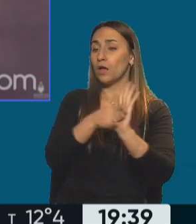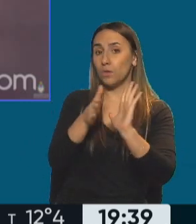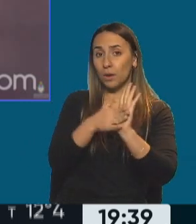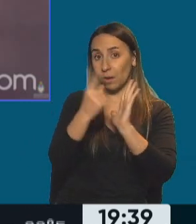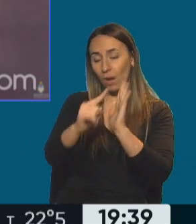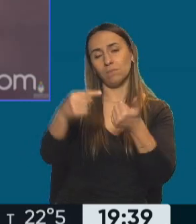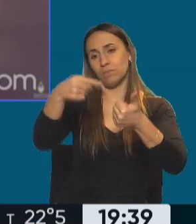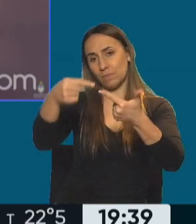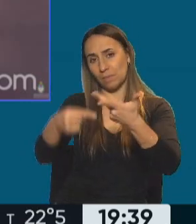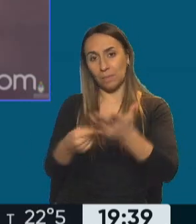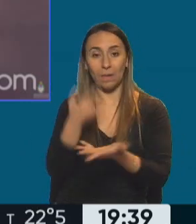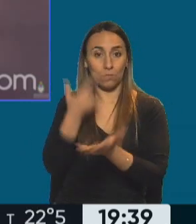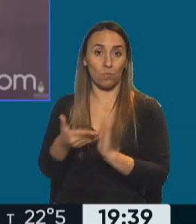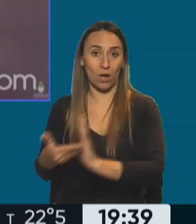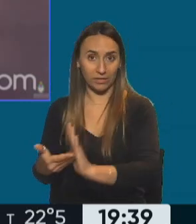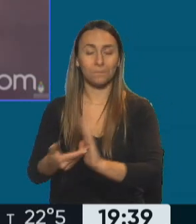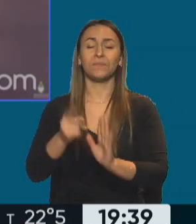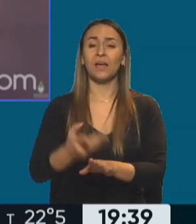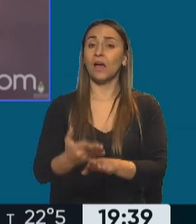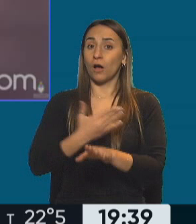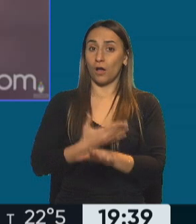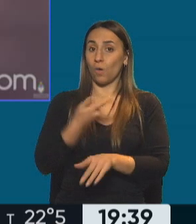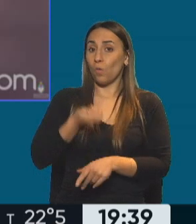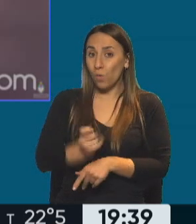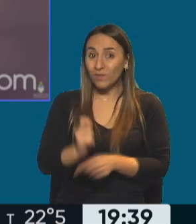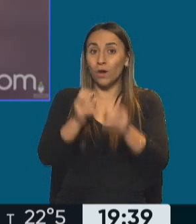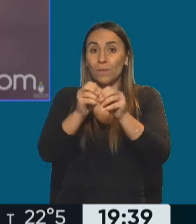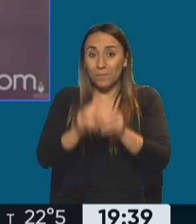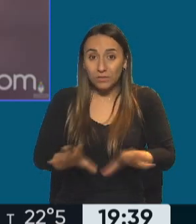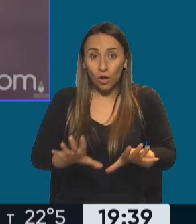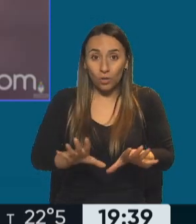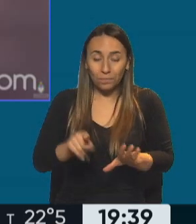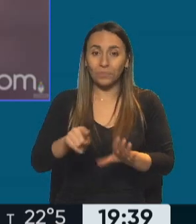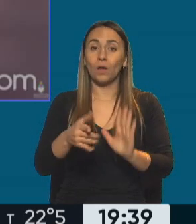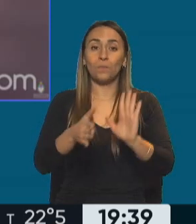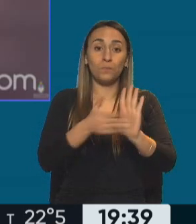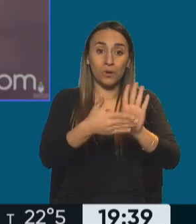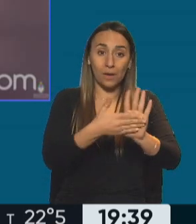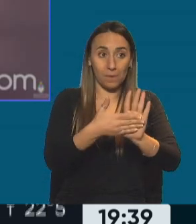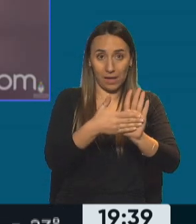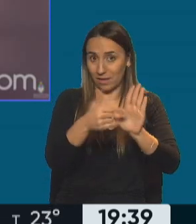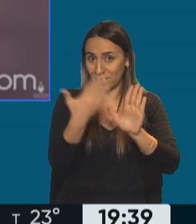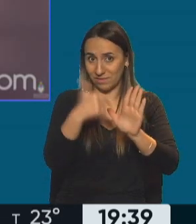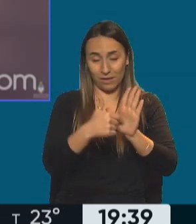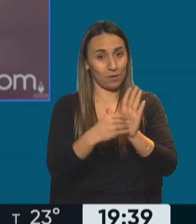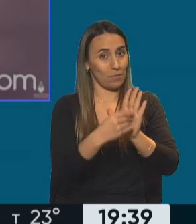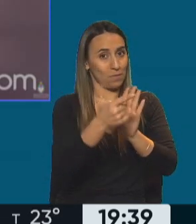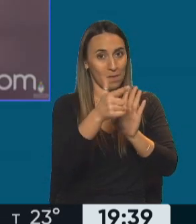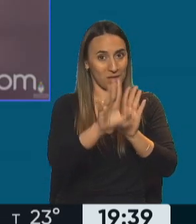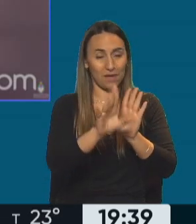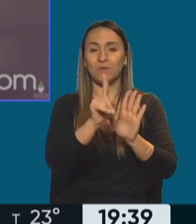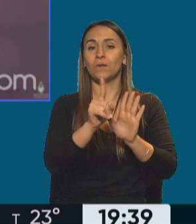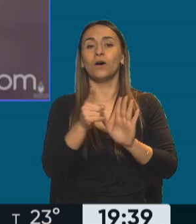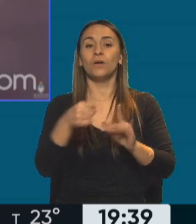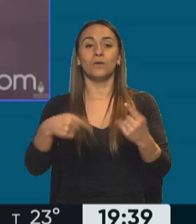esta, esta y esta. Cuando arrancó el juicio oral y público, es entre esas pruebas no estaba, por ejemplo, la extracción